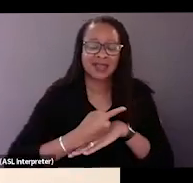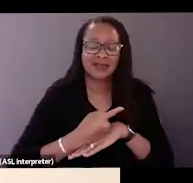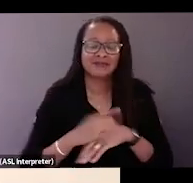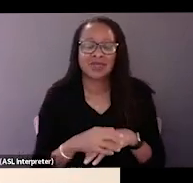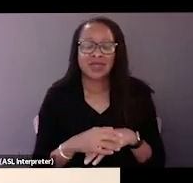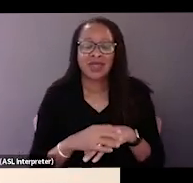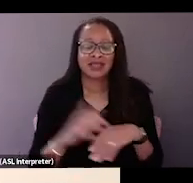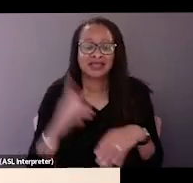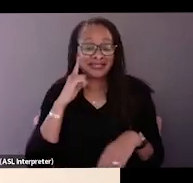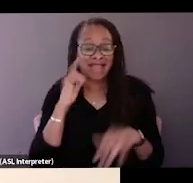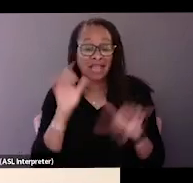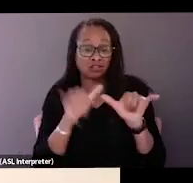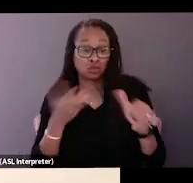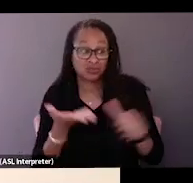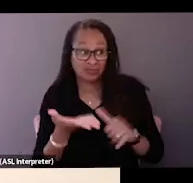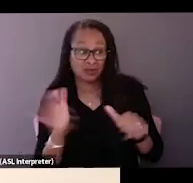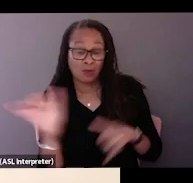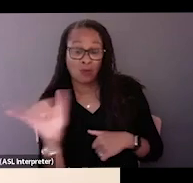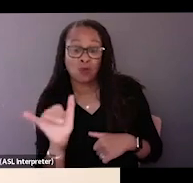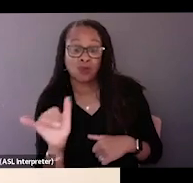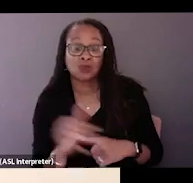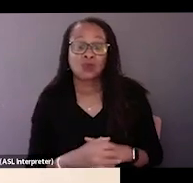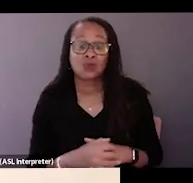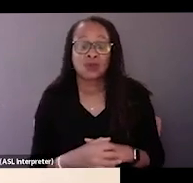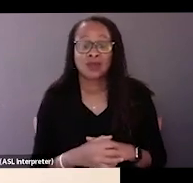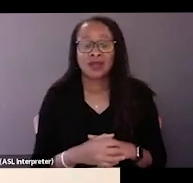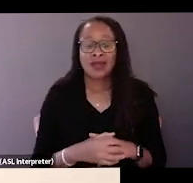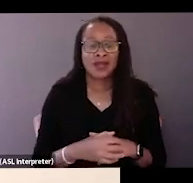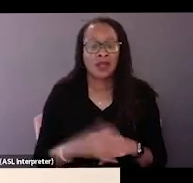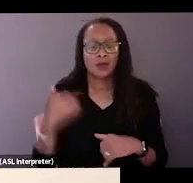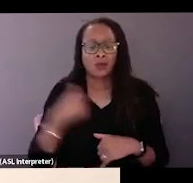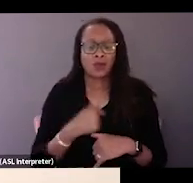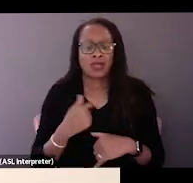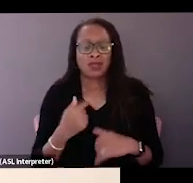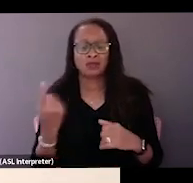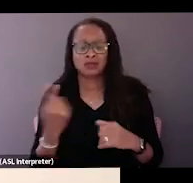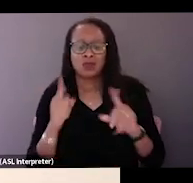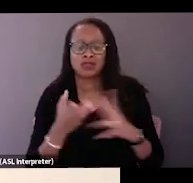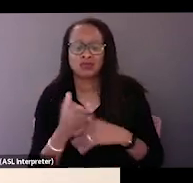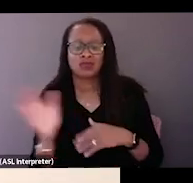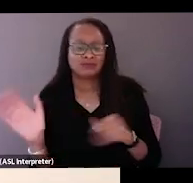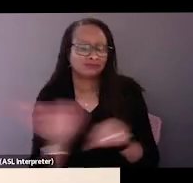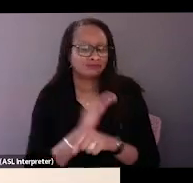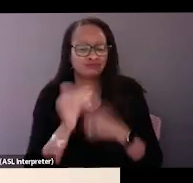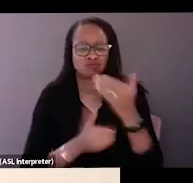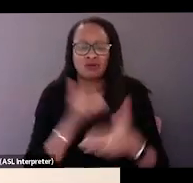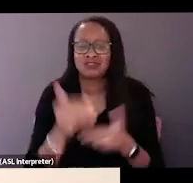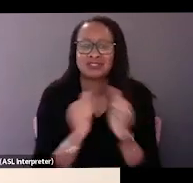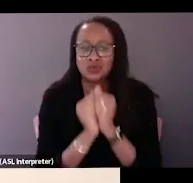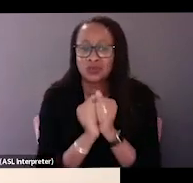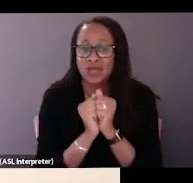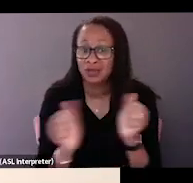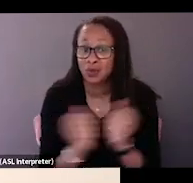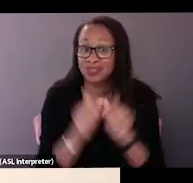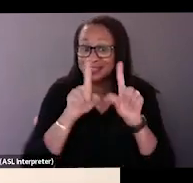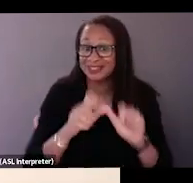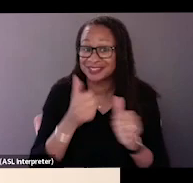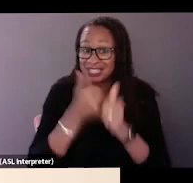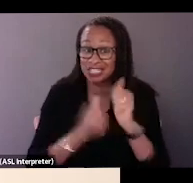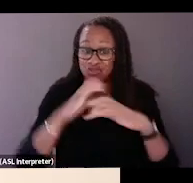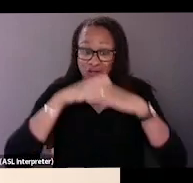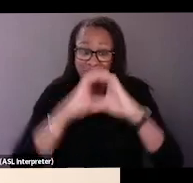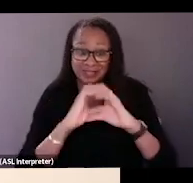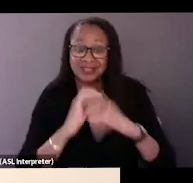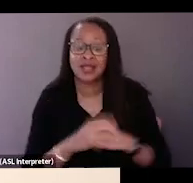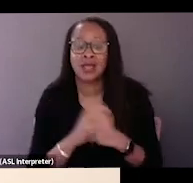las sonidistas también probando, siempre hacemos todo el proceso juntas. Y cuando lo puse